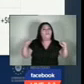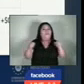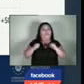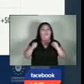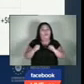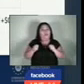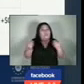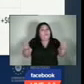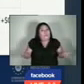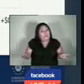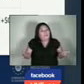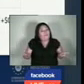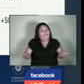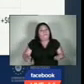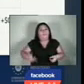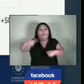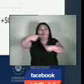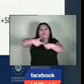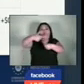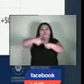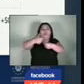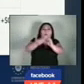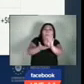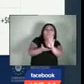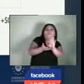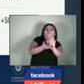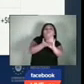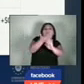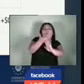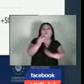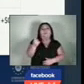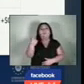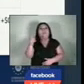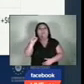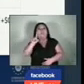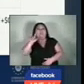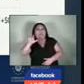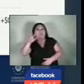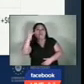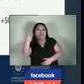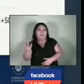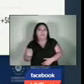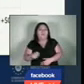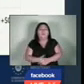nuevos aumentos en los precios de los combustibles para los próximos 15 días